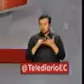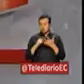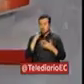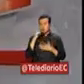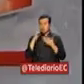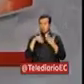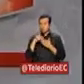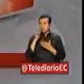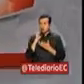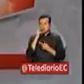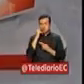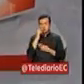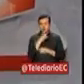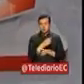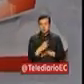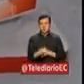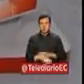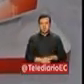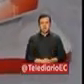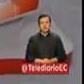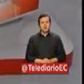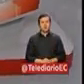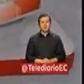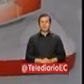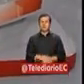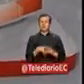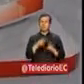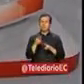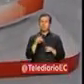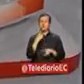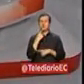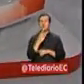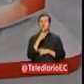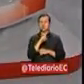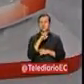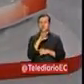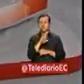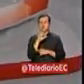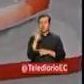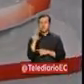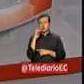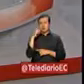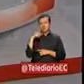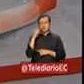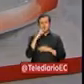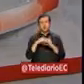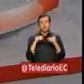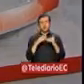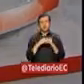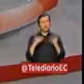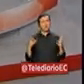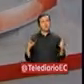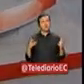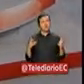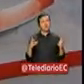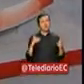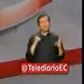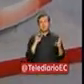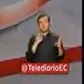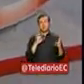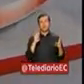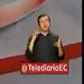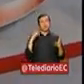todos testigos, parece una clave esto de que hay 154 millones de dólares, como se le dijo a